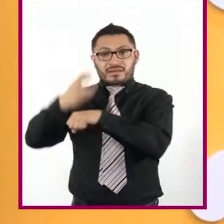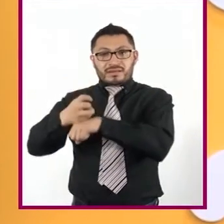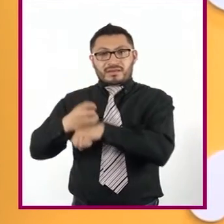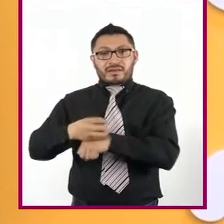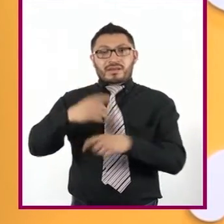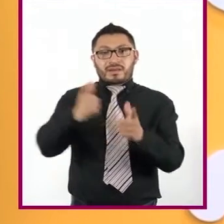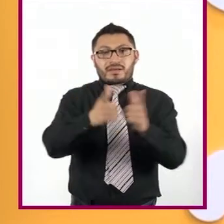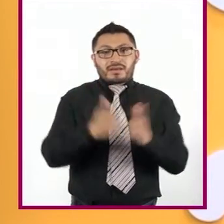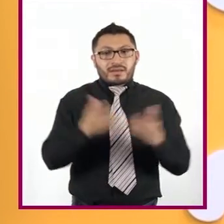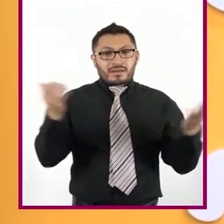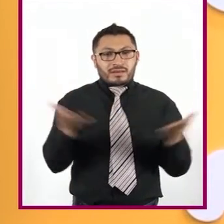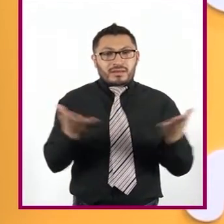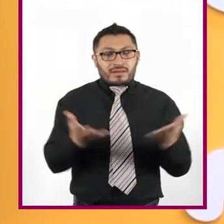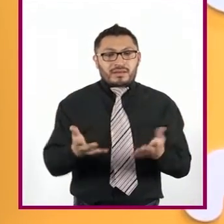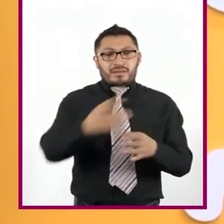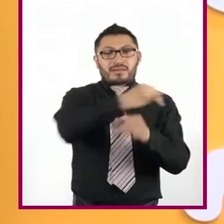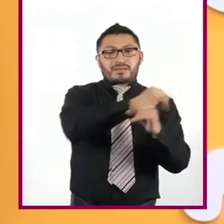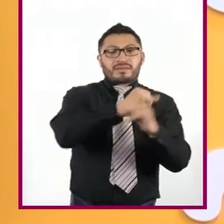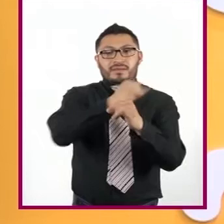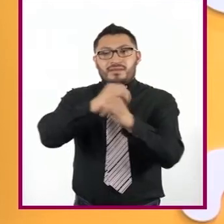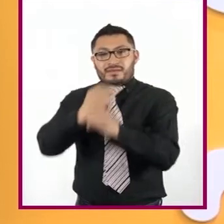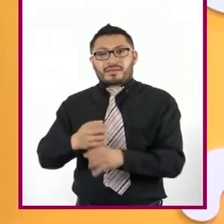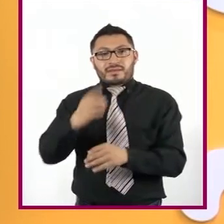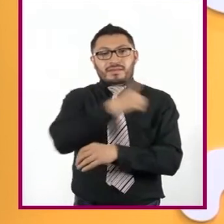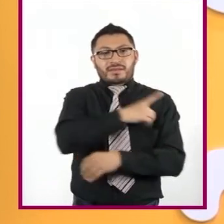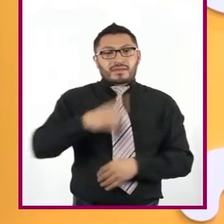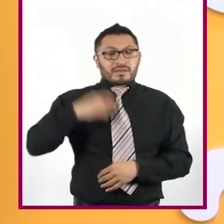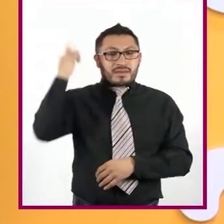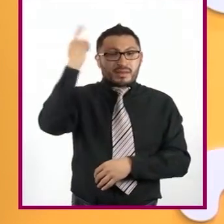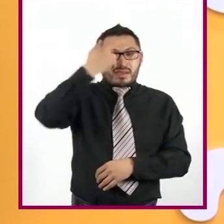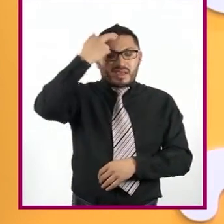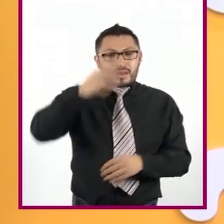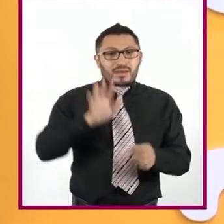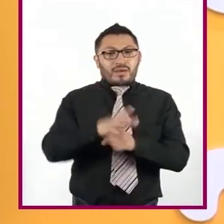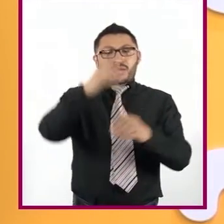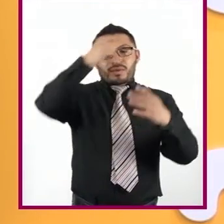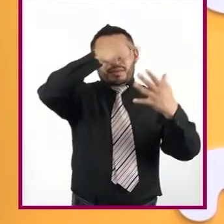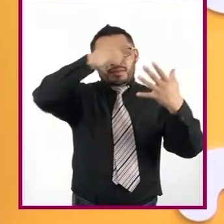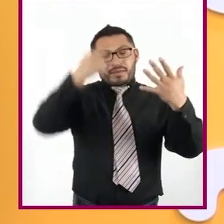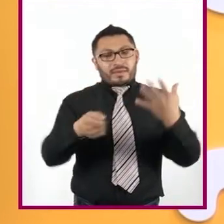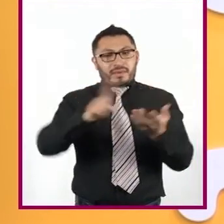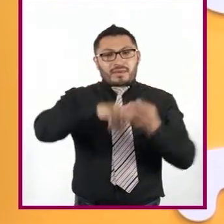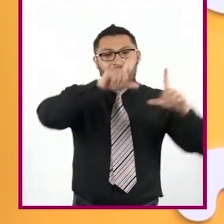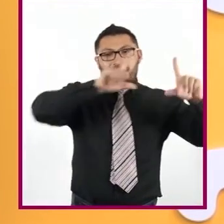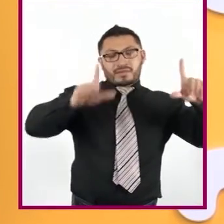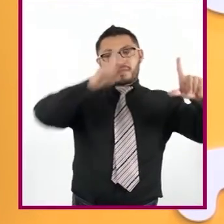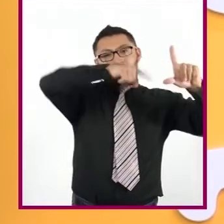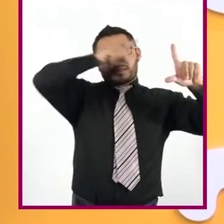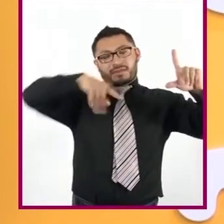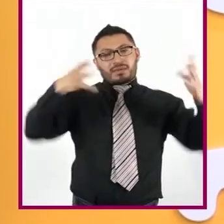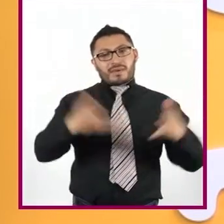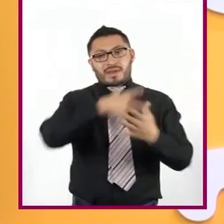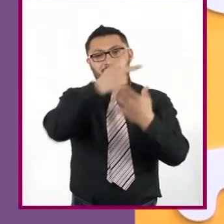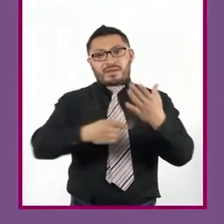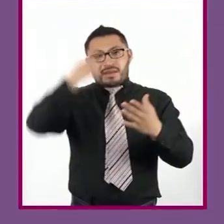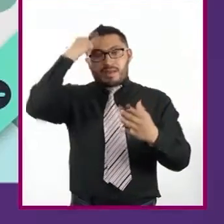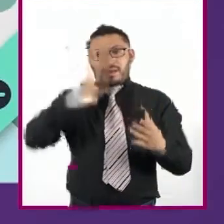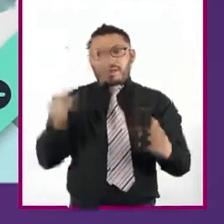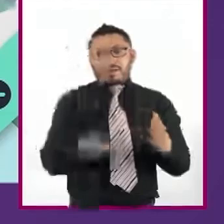estudio debe considerar los siguientes elementos de la tabla y elaborar un plan para aplicar la